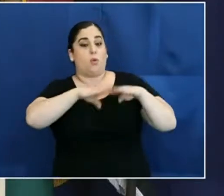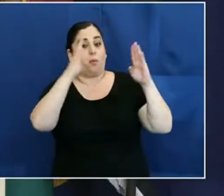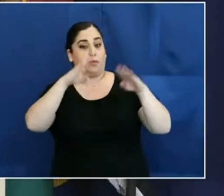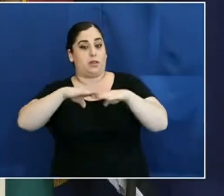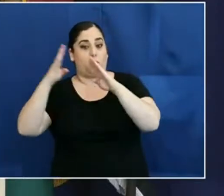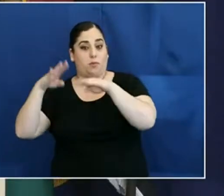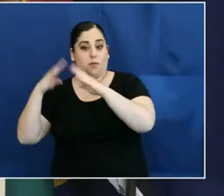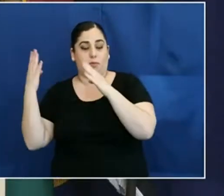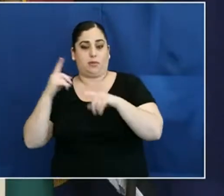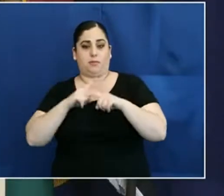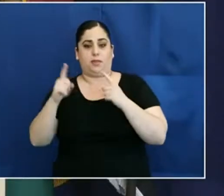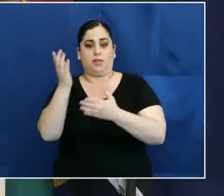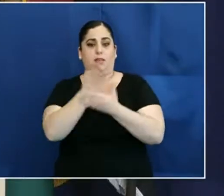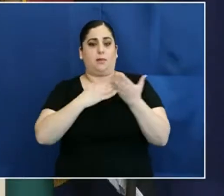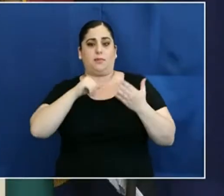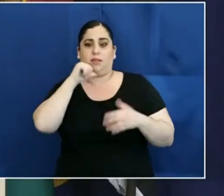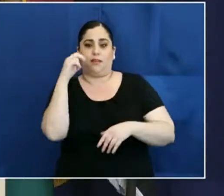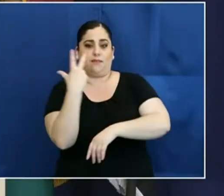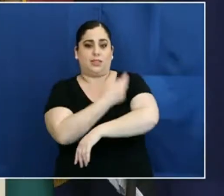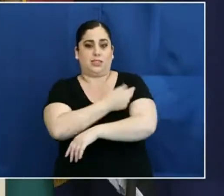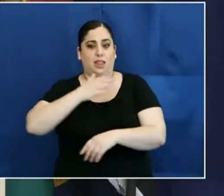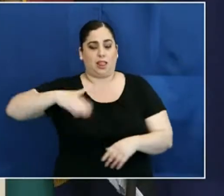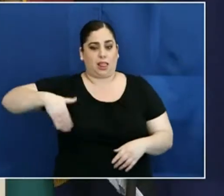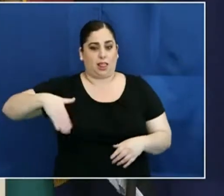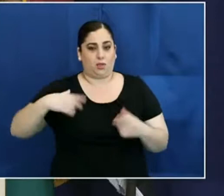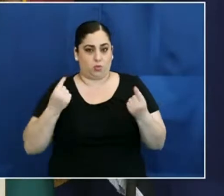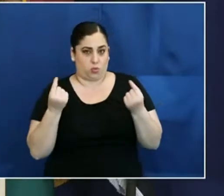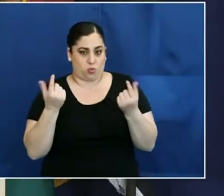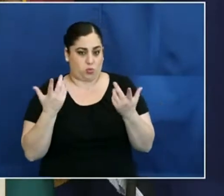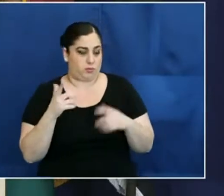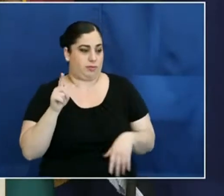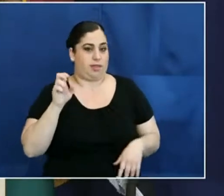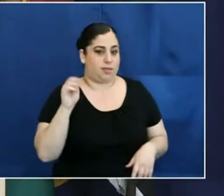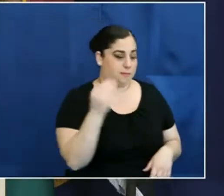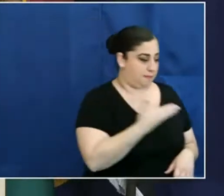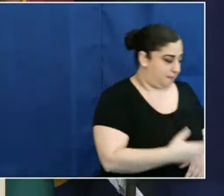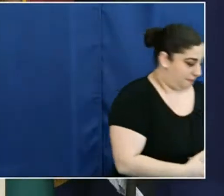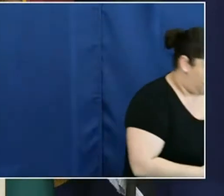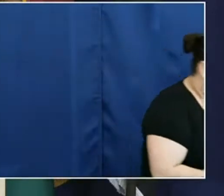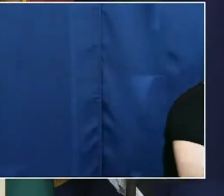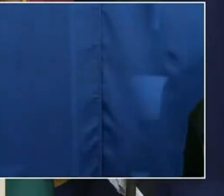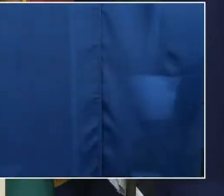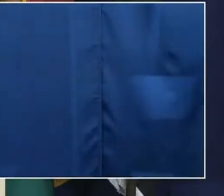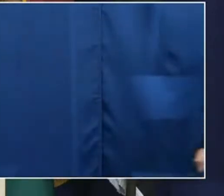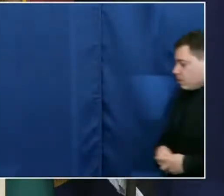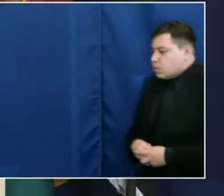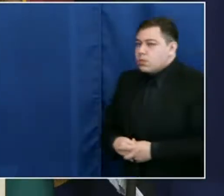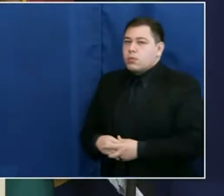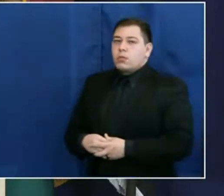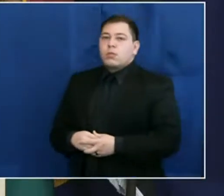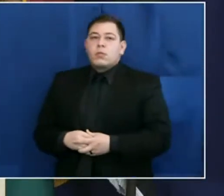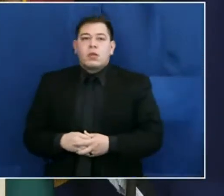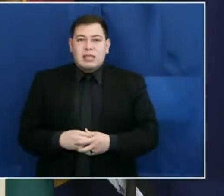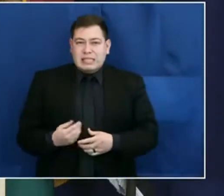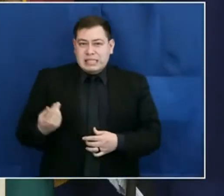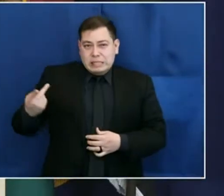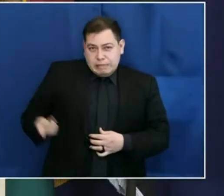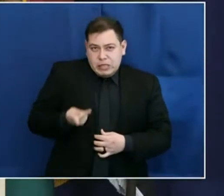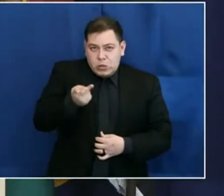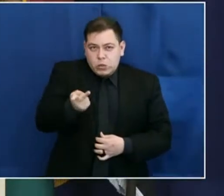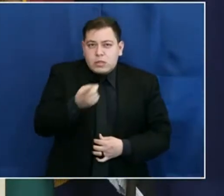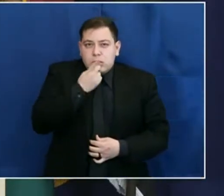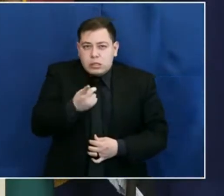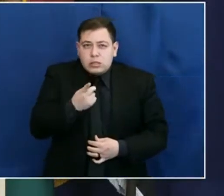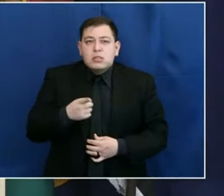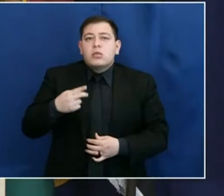is vaccinated. Bueno, la pregunta es específicamente qué información le podemos dar a la comunidad ahora que